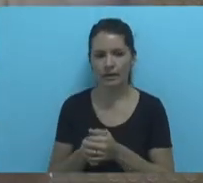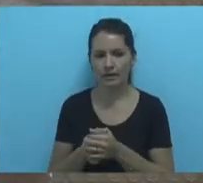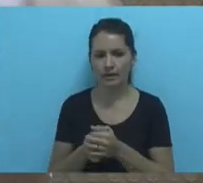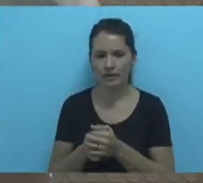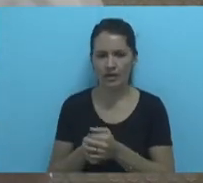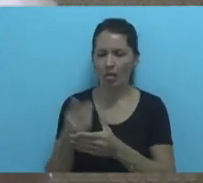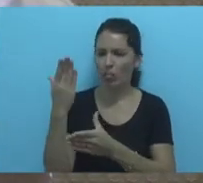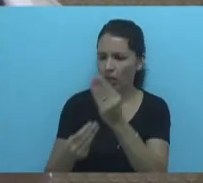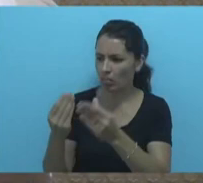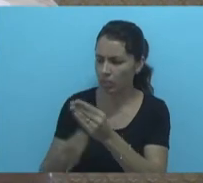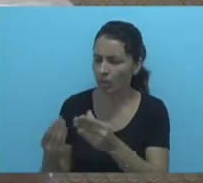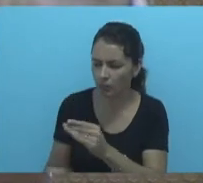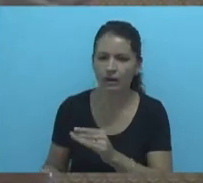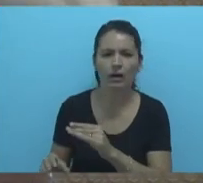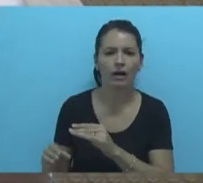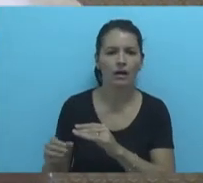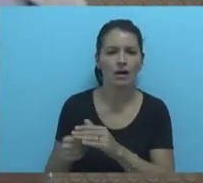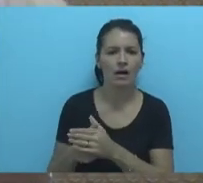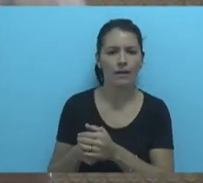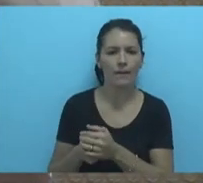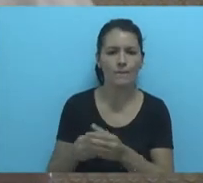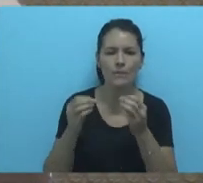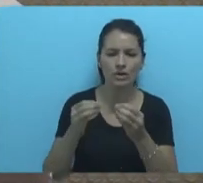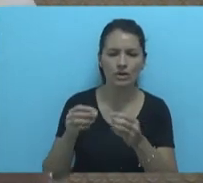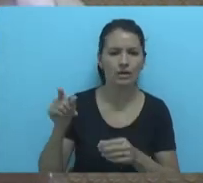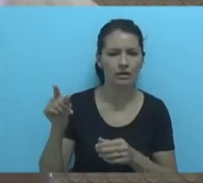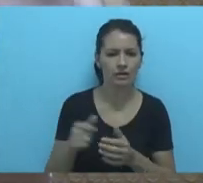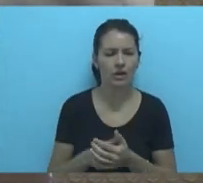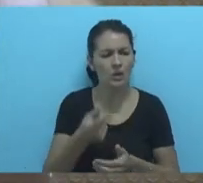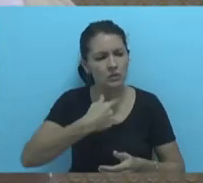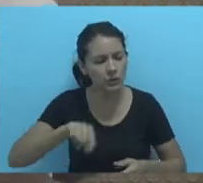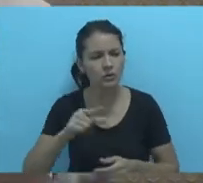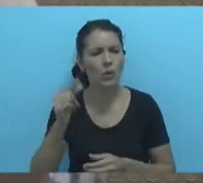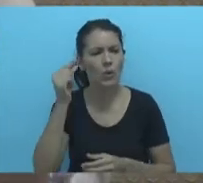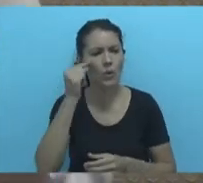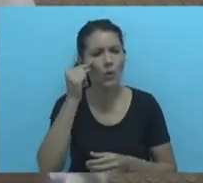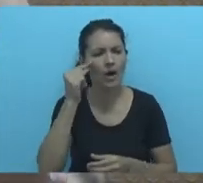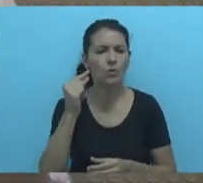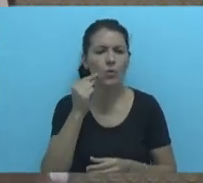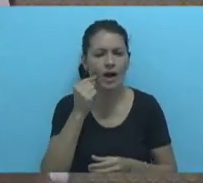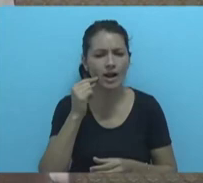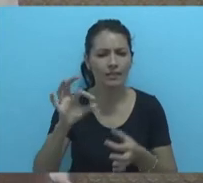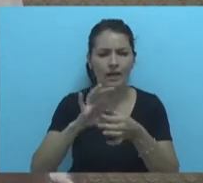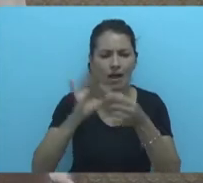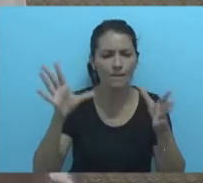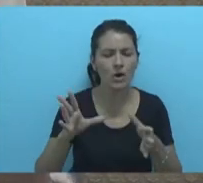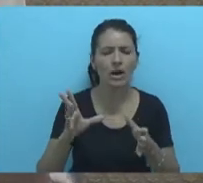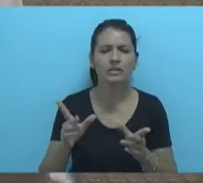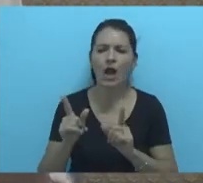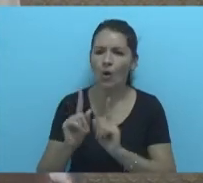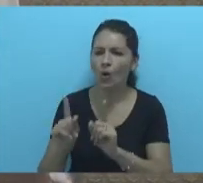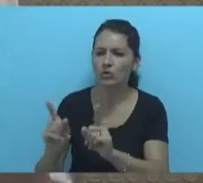Cámara. Y nos debemos también el debate sobre por qué diablos nos bancamos a casi 40 años de democracia que haya privilegios